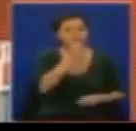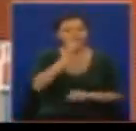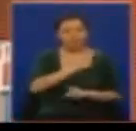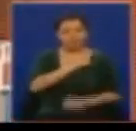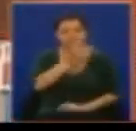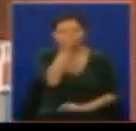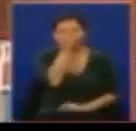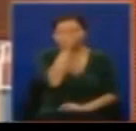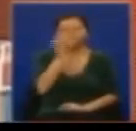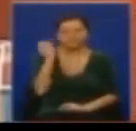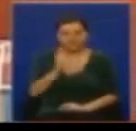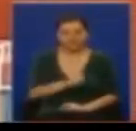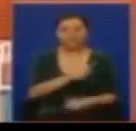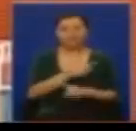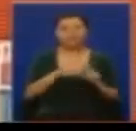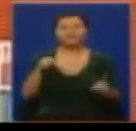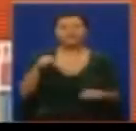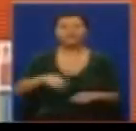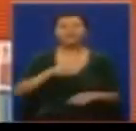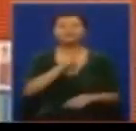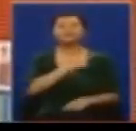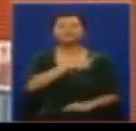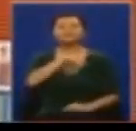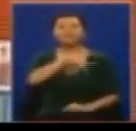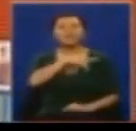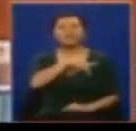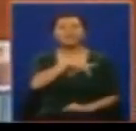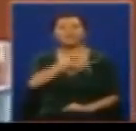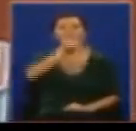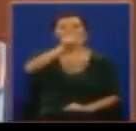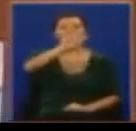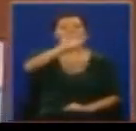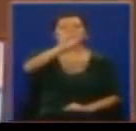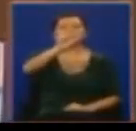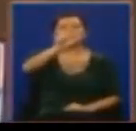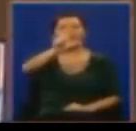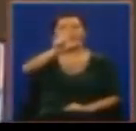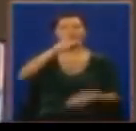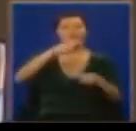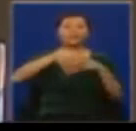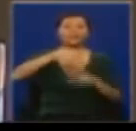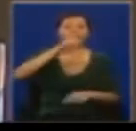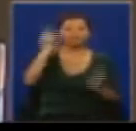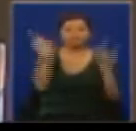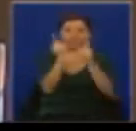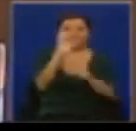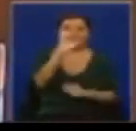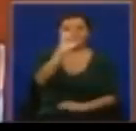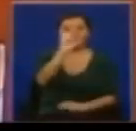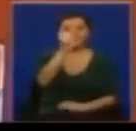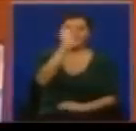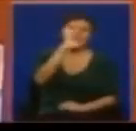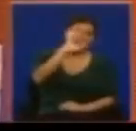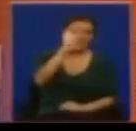este desafío y está dando grandes pasos para la excelencia y ha sido reconocida su carrera de ingeniería.